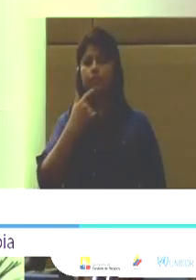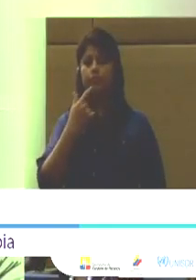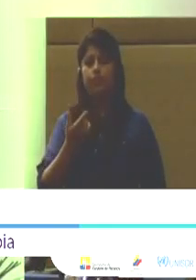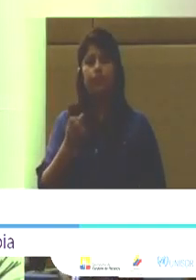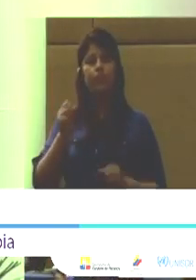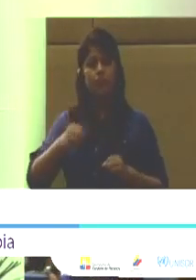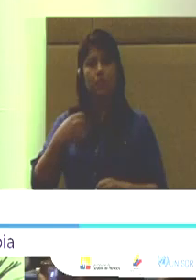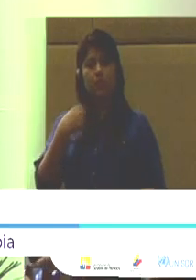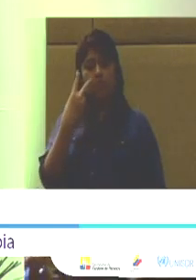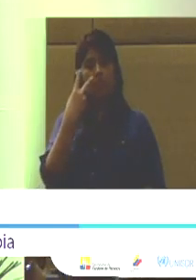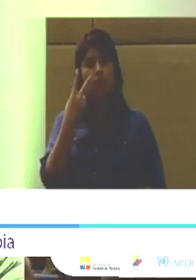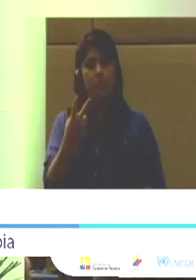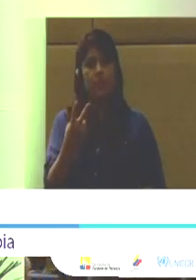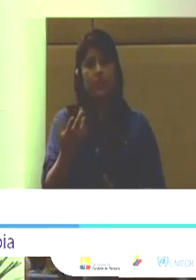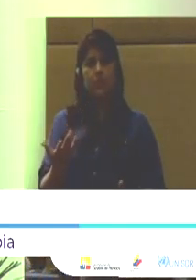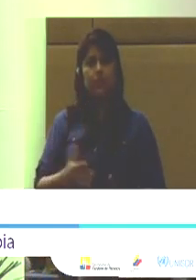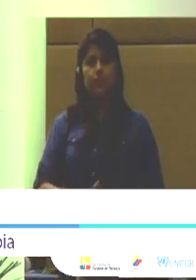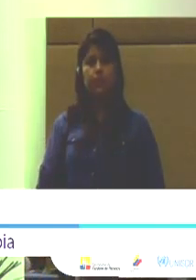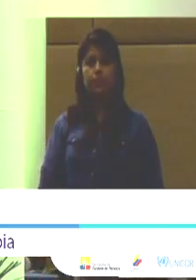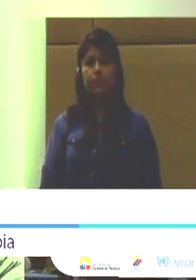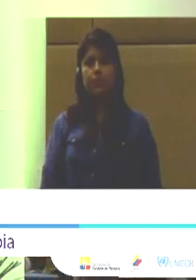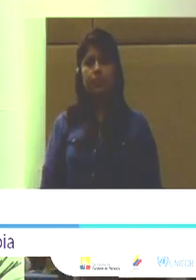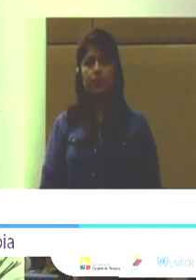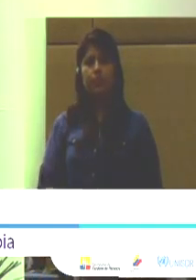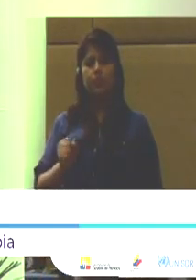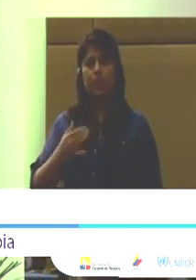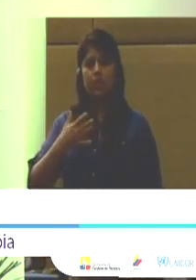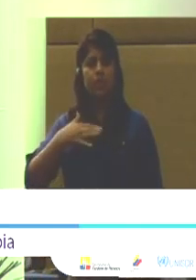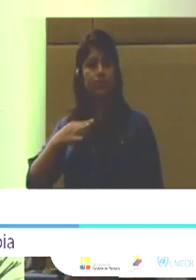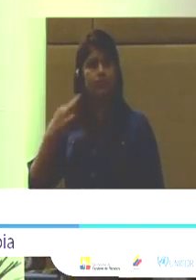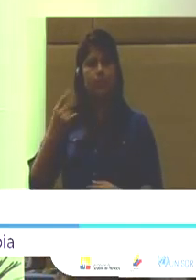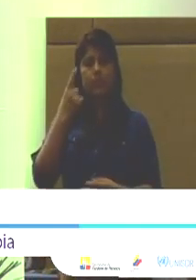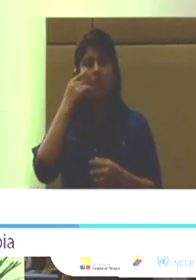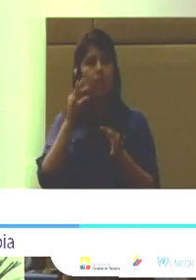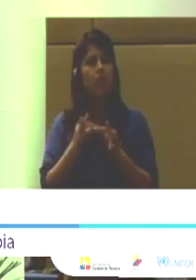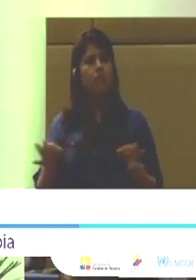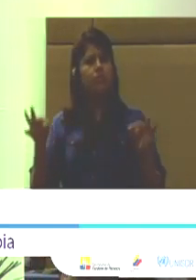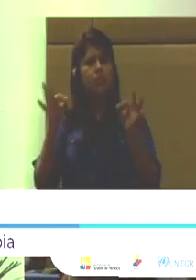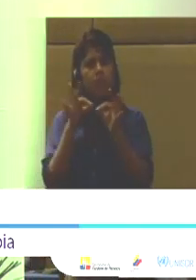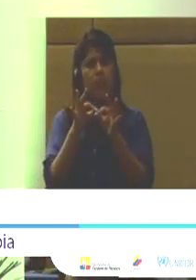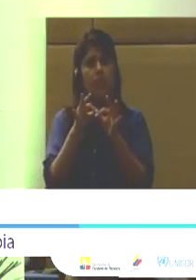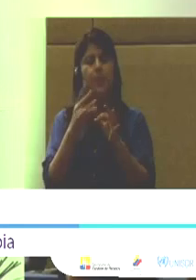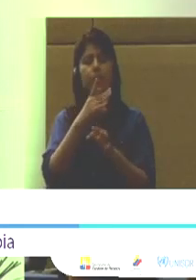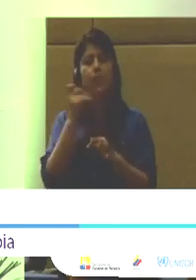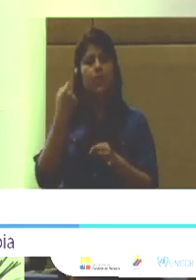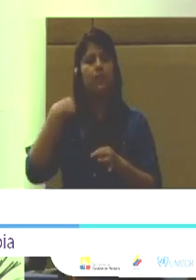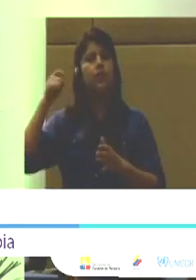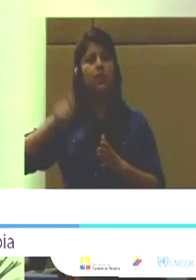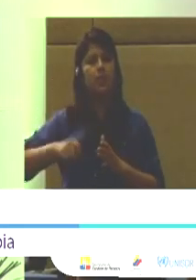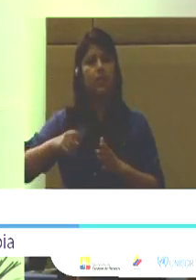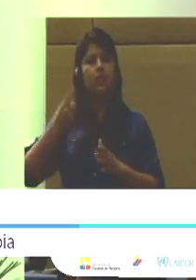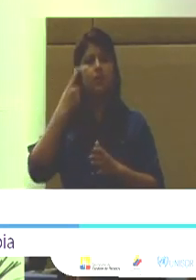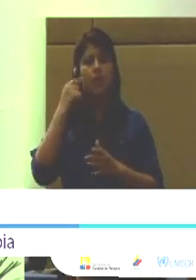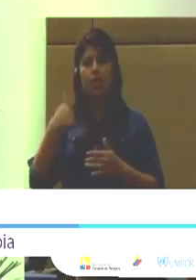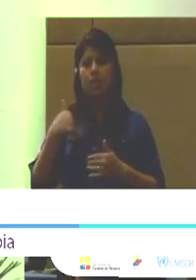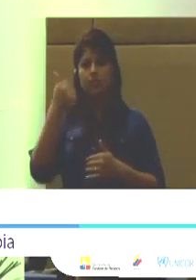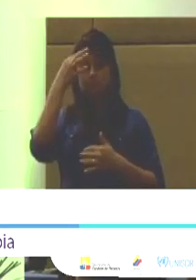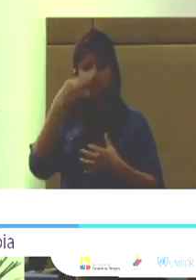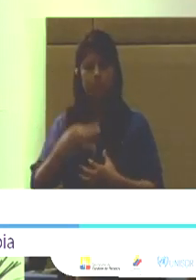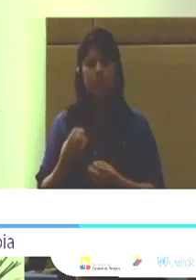vemos que se destaca la importancia de que necesitamos una actitud